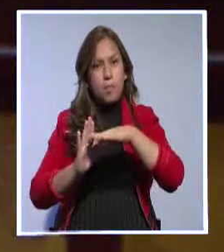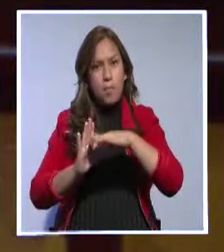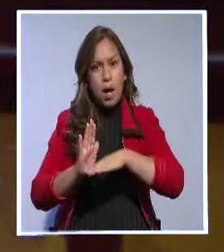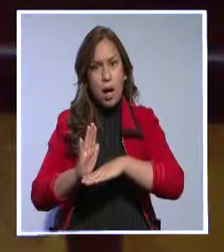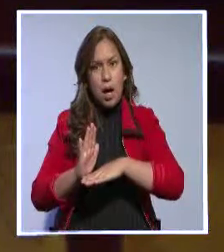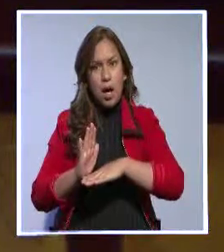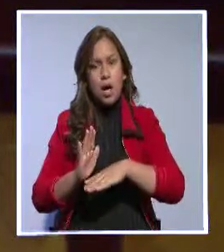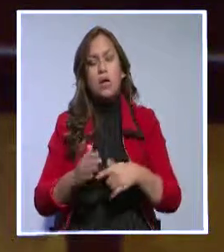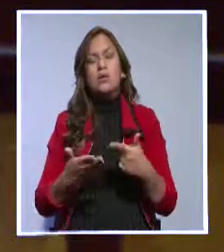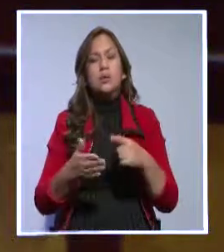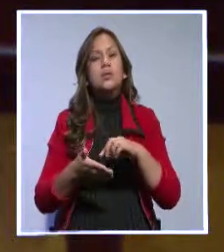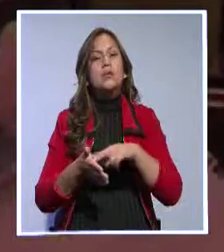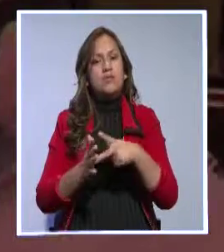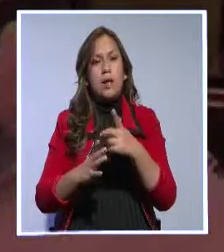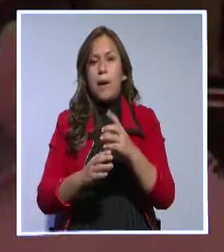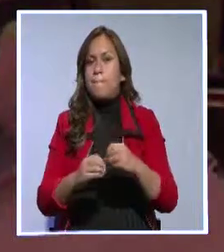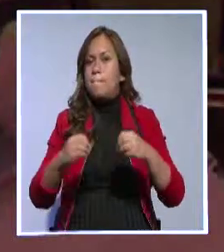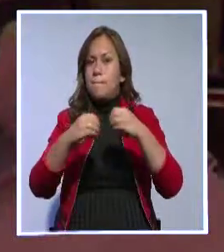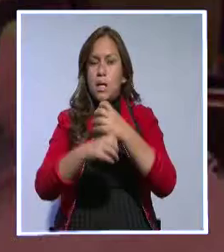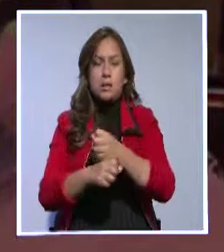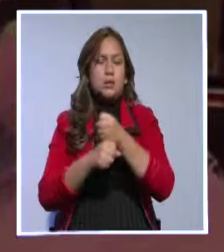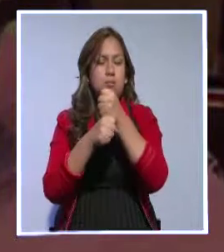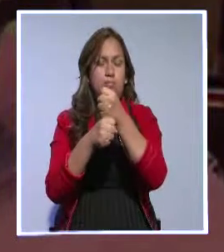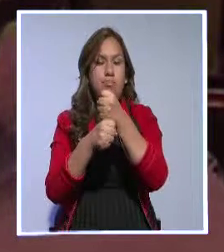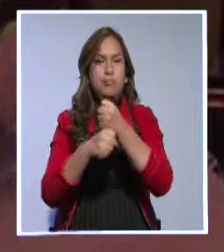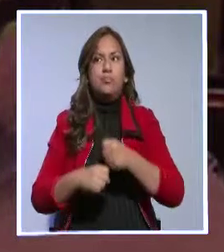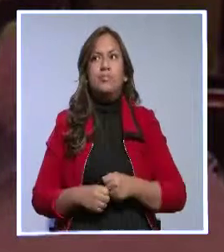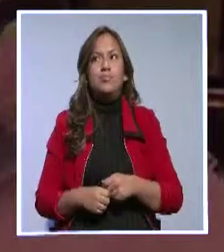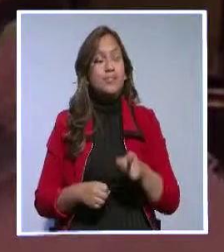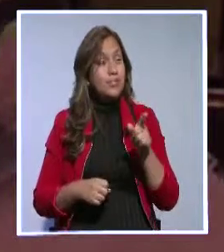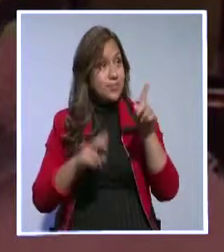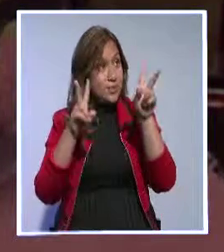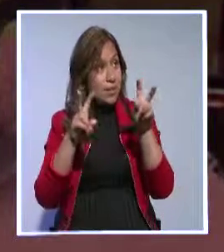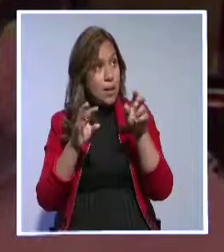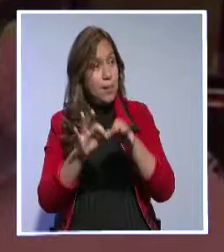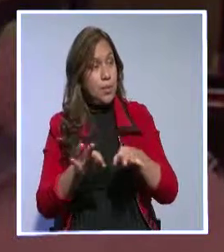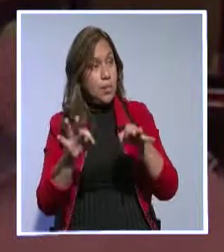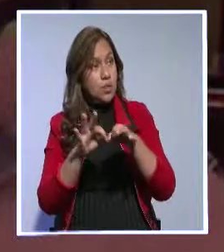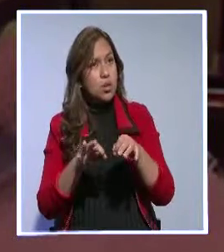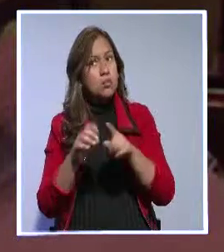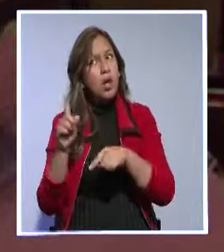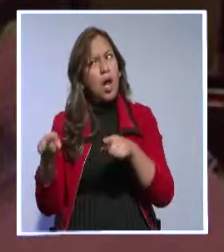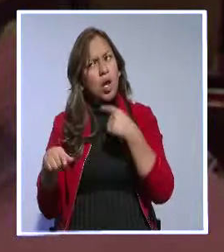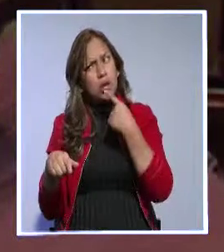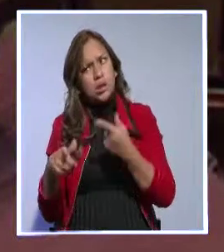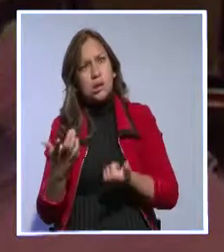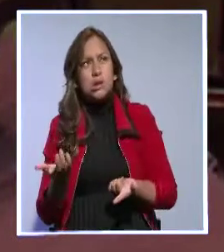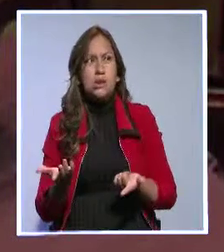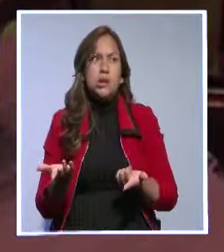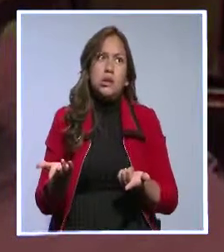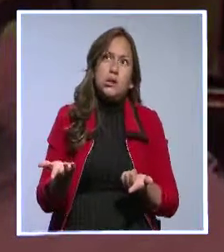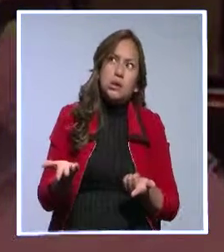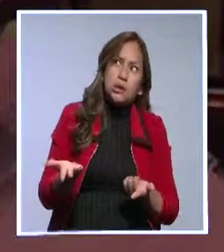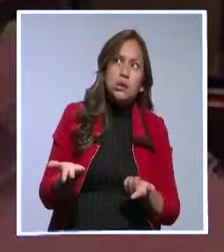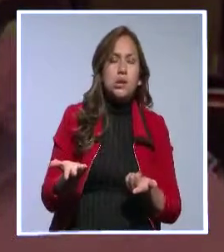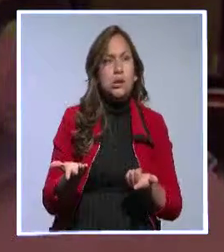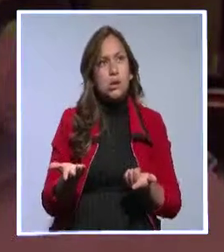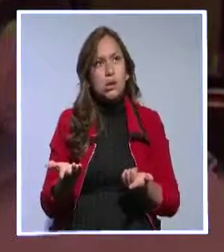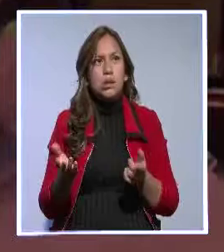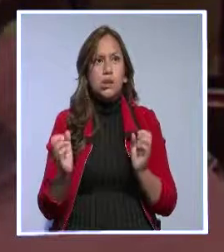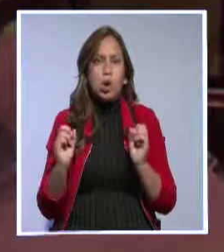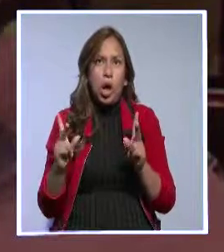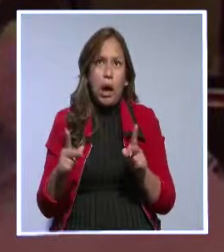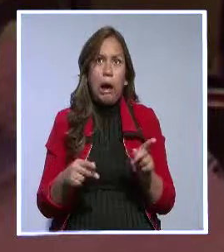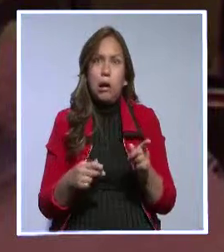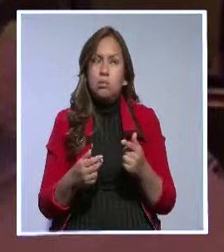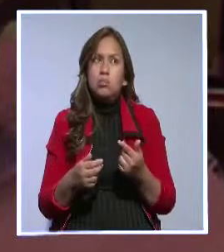feriados precisamente ese es un tema de destacar que es a algunas personas dirán bueno no es una cifra tan relevante o tan